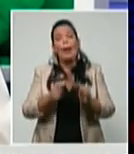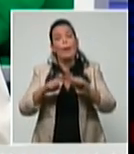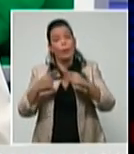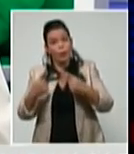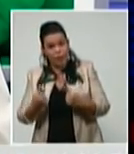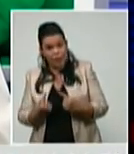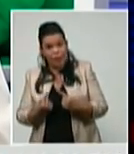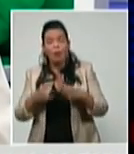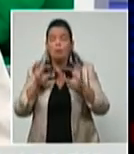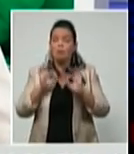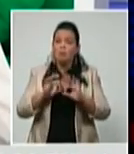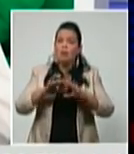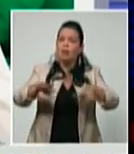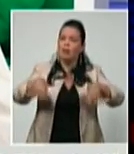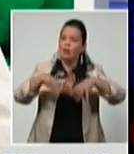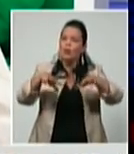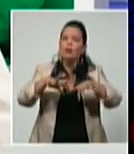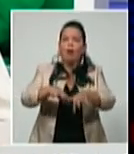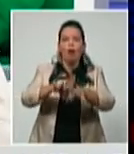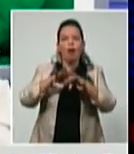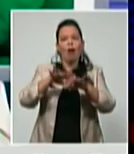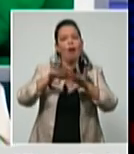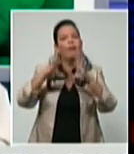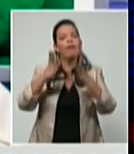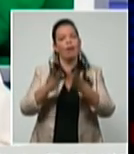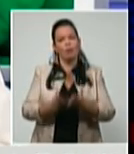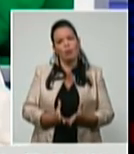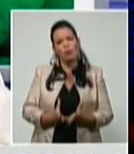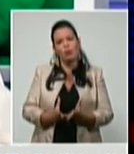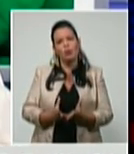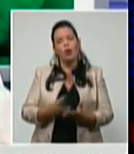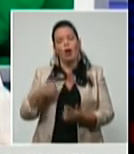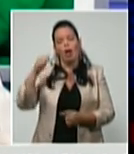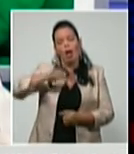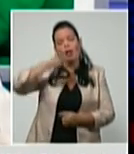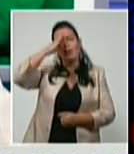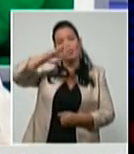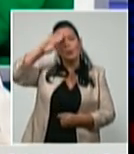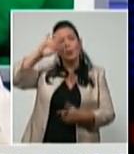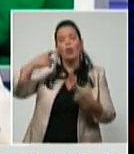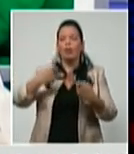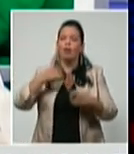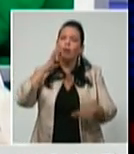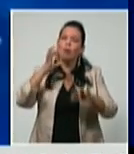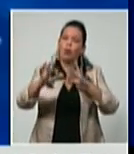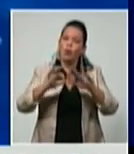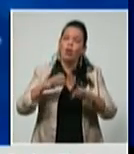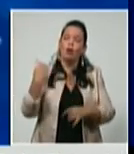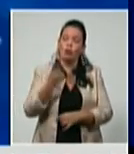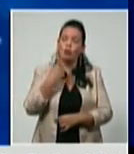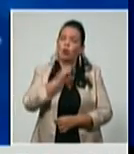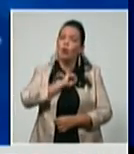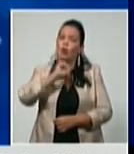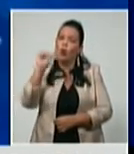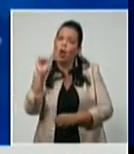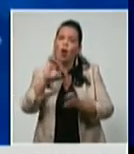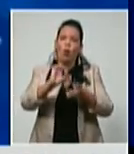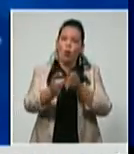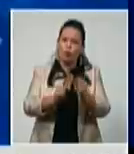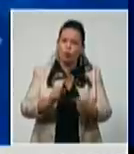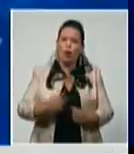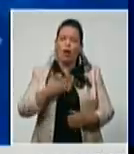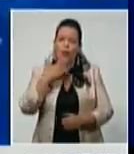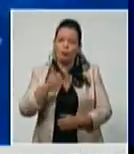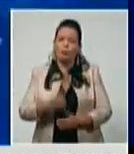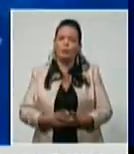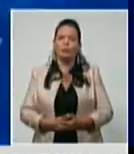Y Cuba ha logrado indicadores de control de la pandemia. Doctor Del Mundo, pasamos ahora a la situación actual